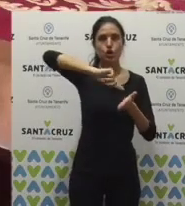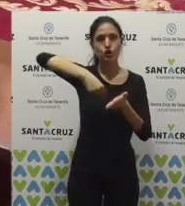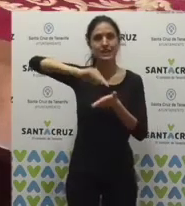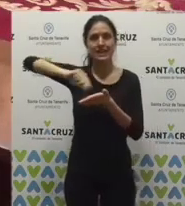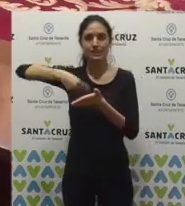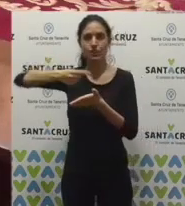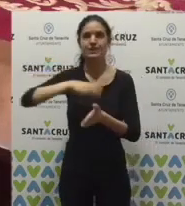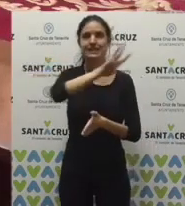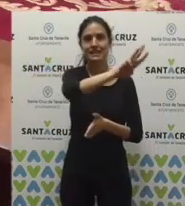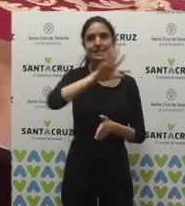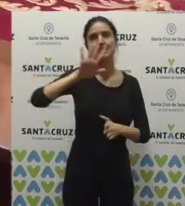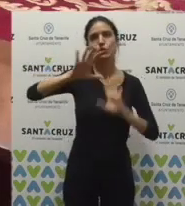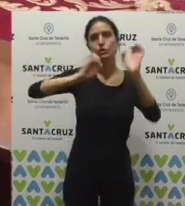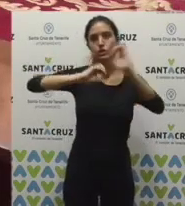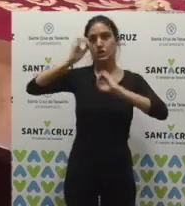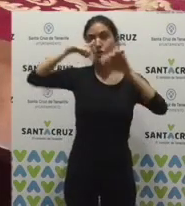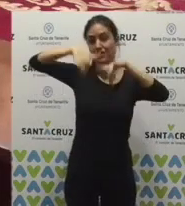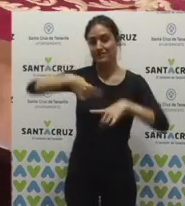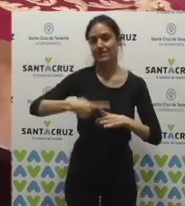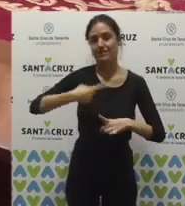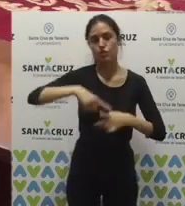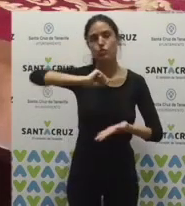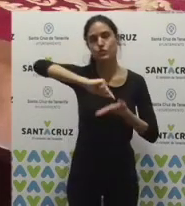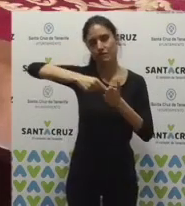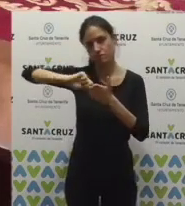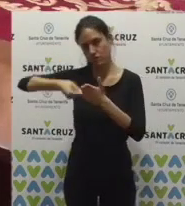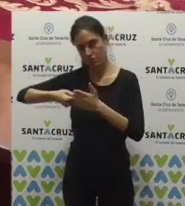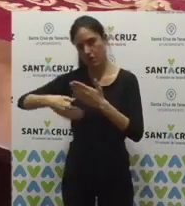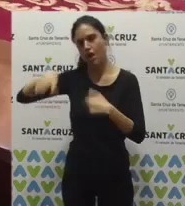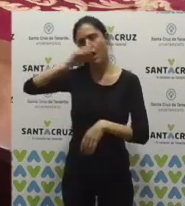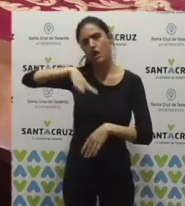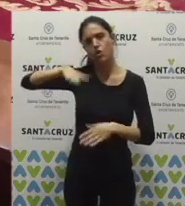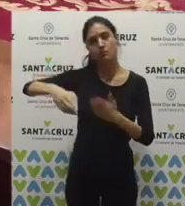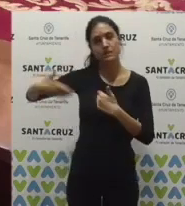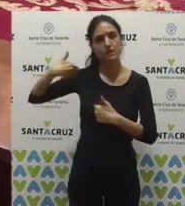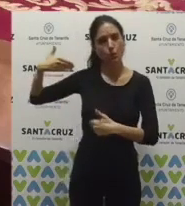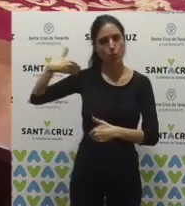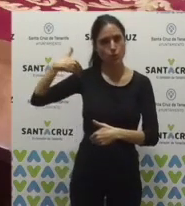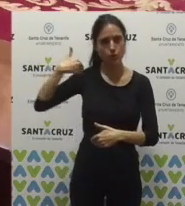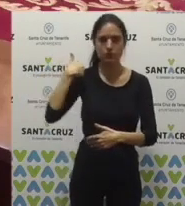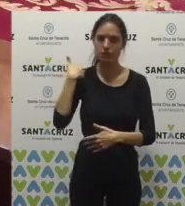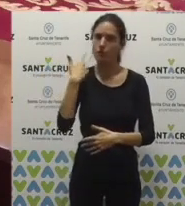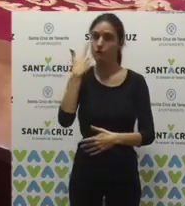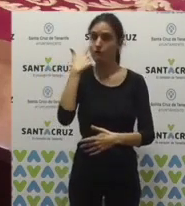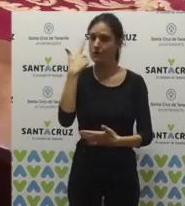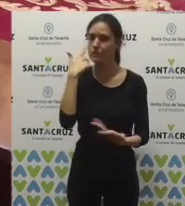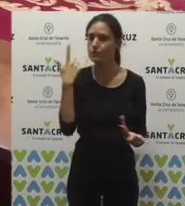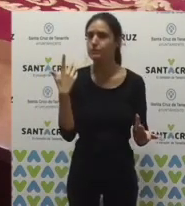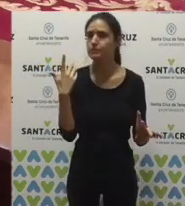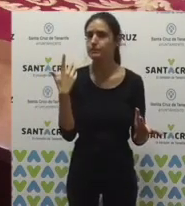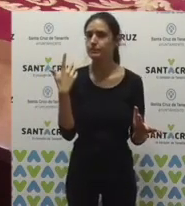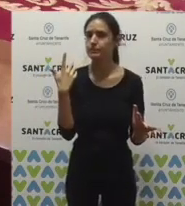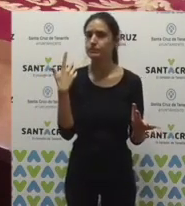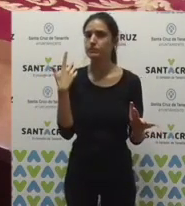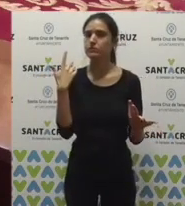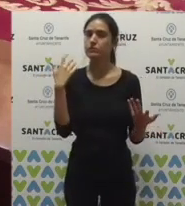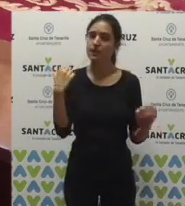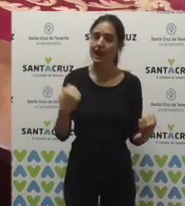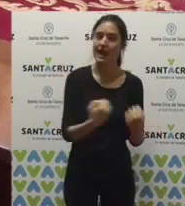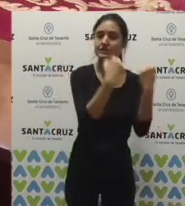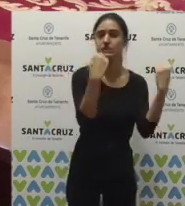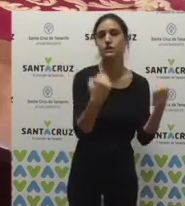grupo de coalición canaria se ha estado proponiendo a lo largo de los últimos meses muchísimas muchísimas acciones o